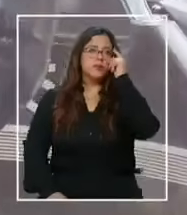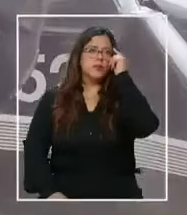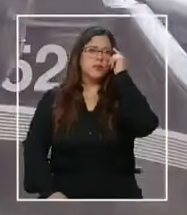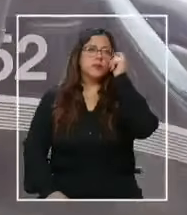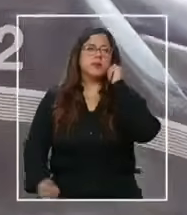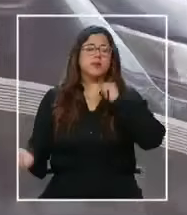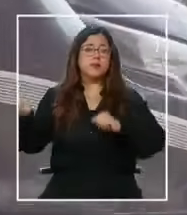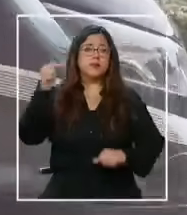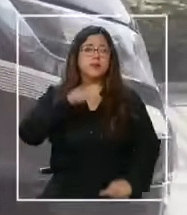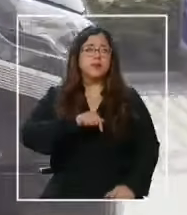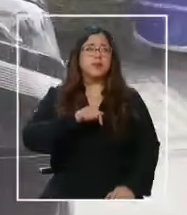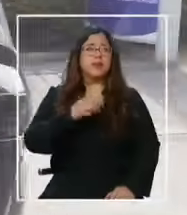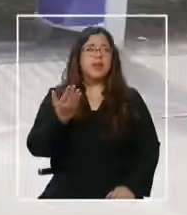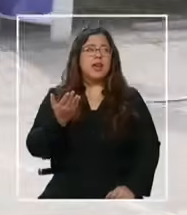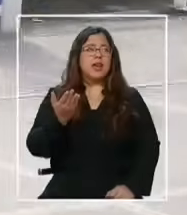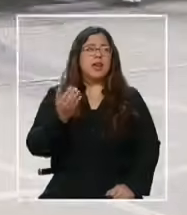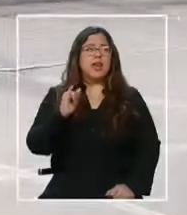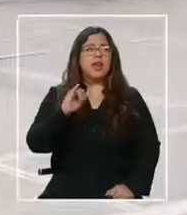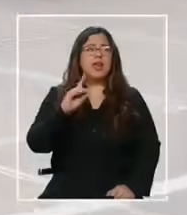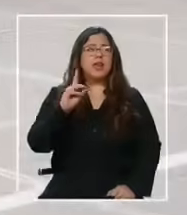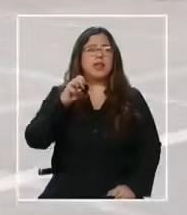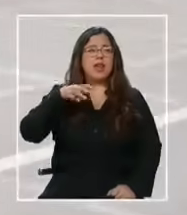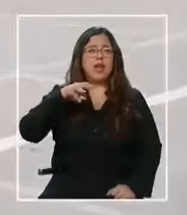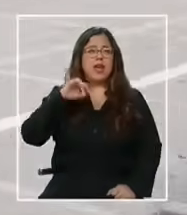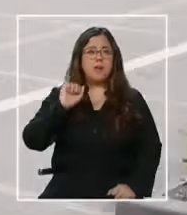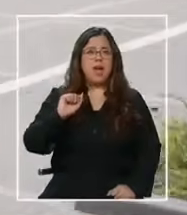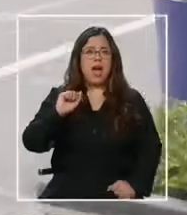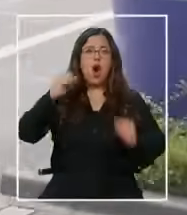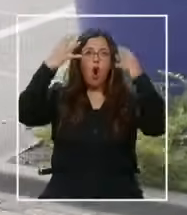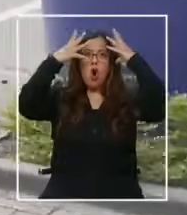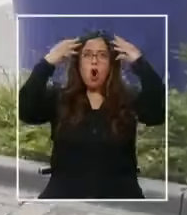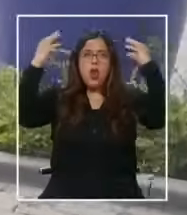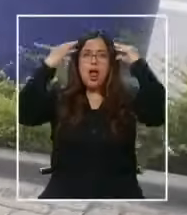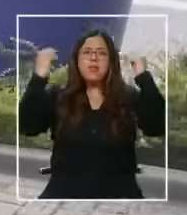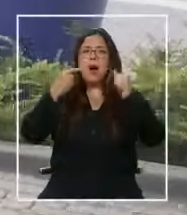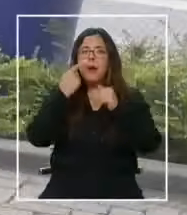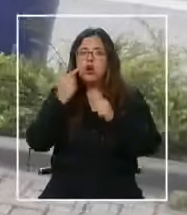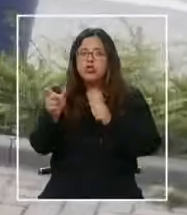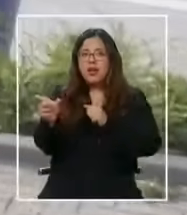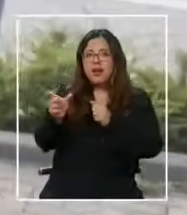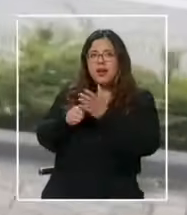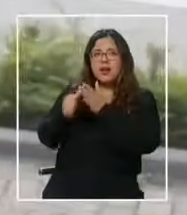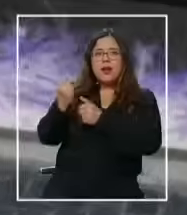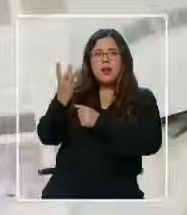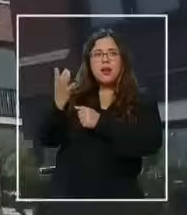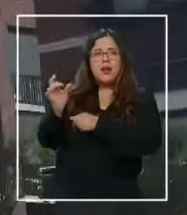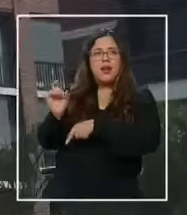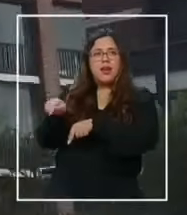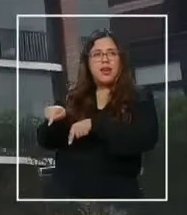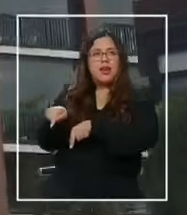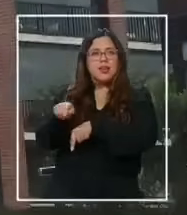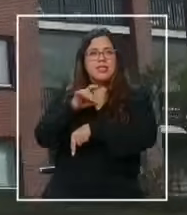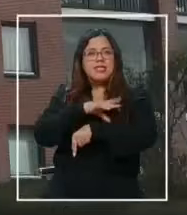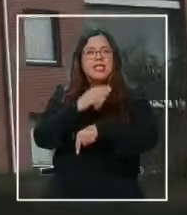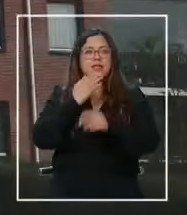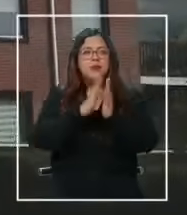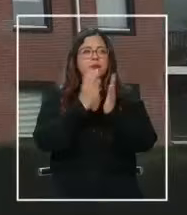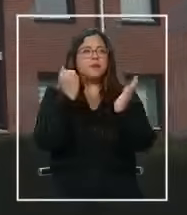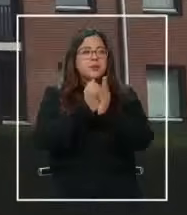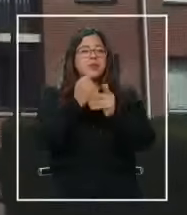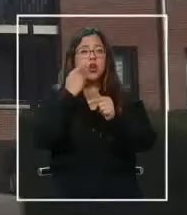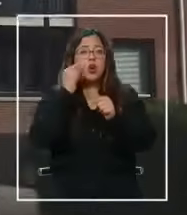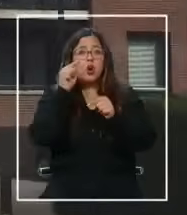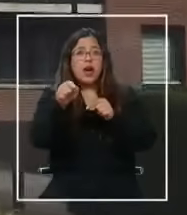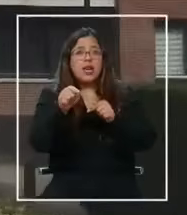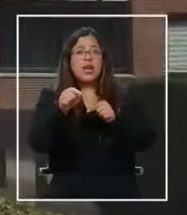llegamos a idemia para conocer el nuevo pasaporte y cédula de identidad que van a existir en Chile a partir de este año en harlen Países